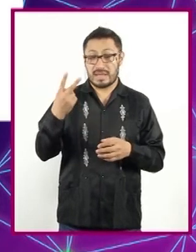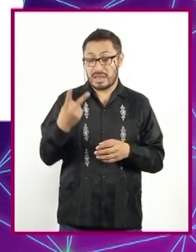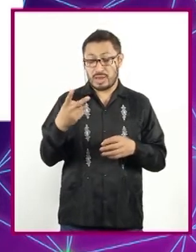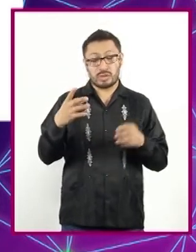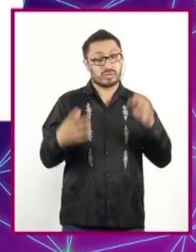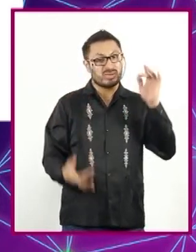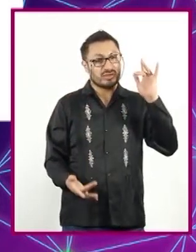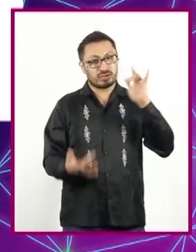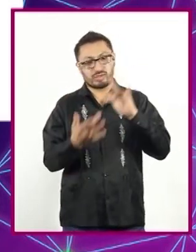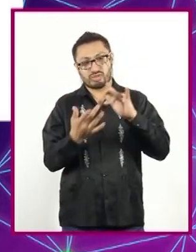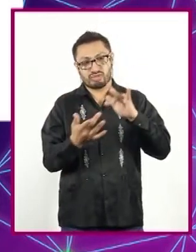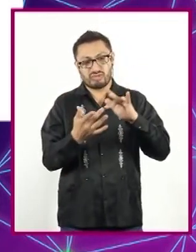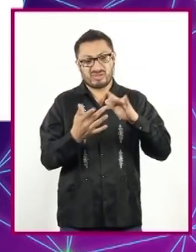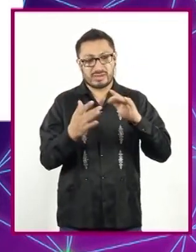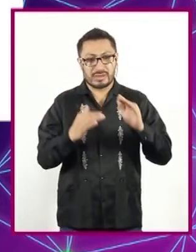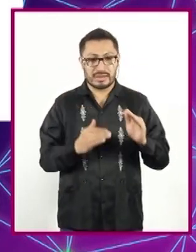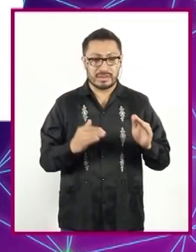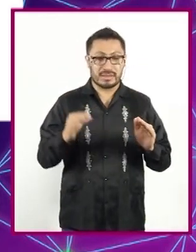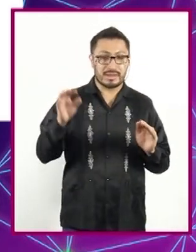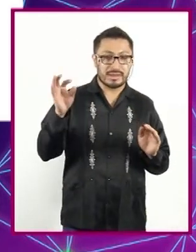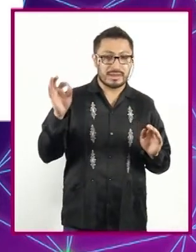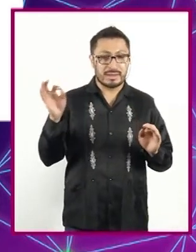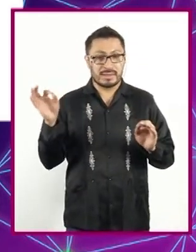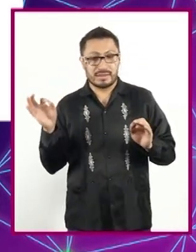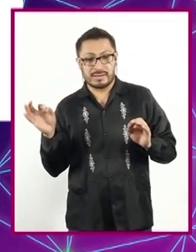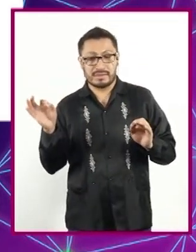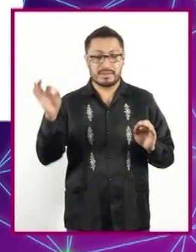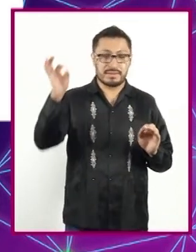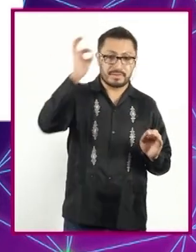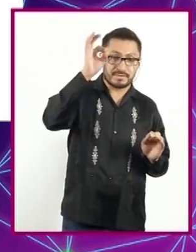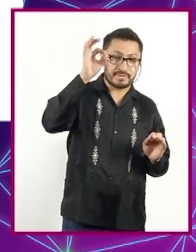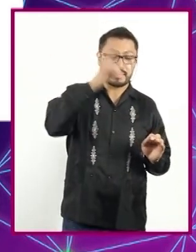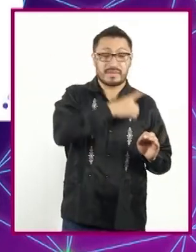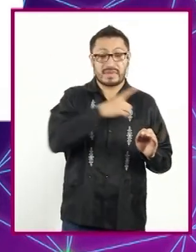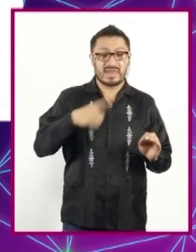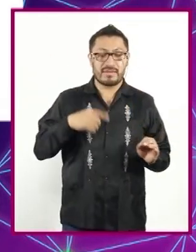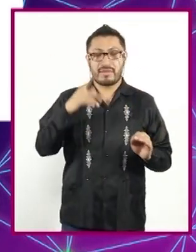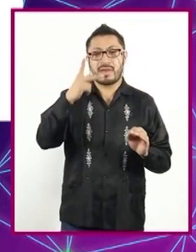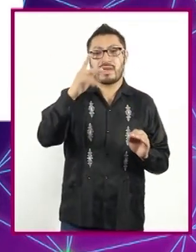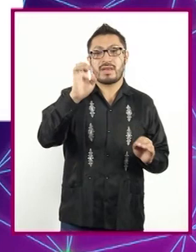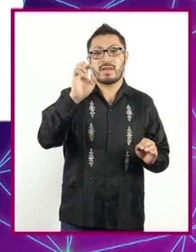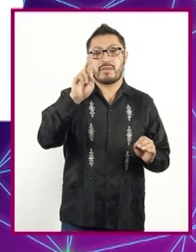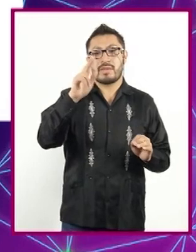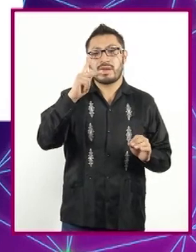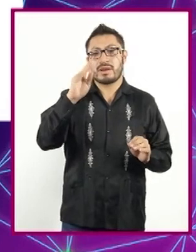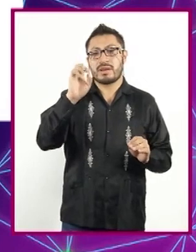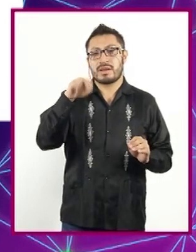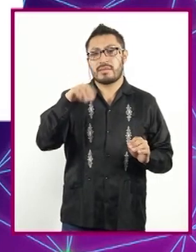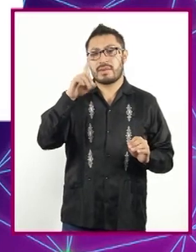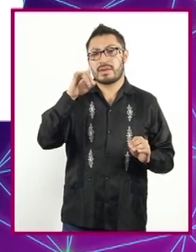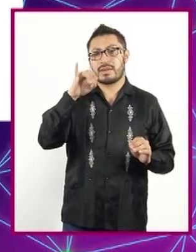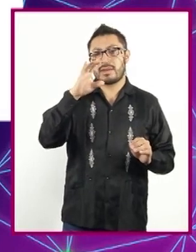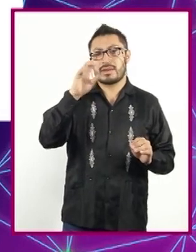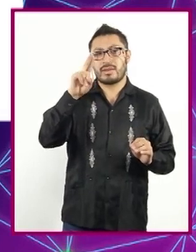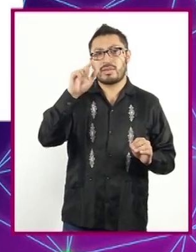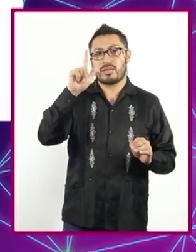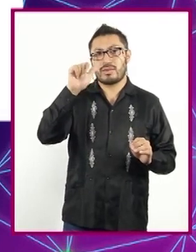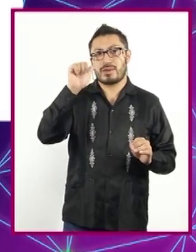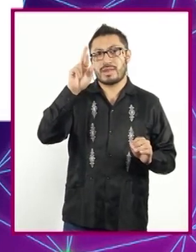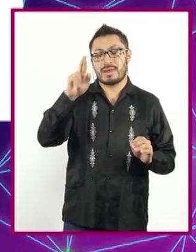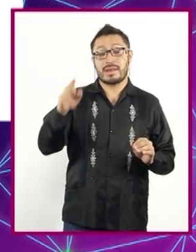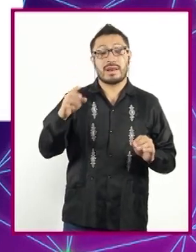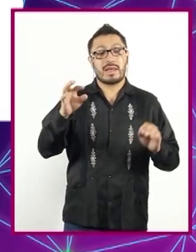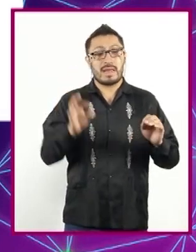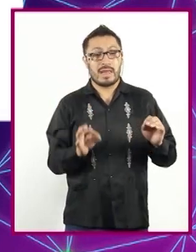geométricos. El corte por realizar debe ser perpendicular y a la altura de los conos.